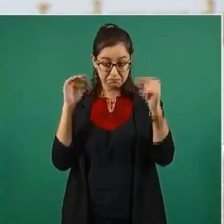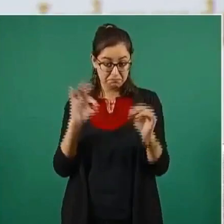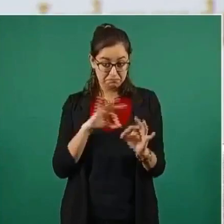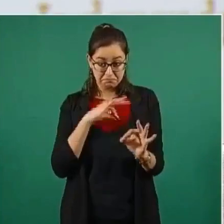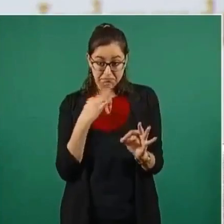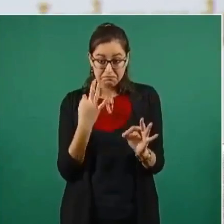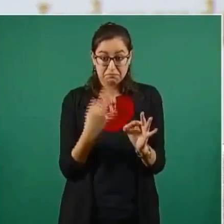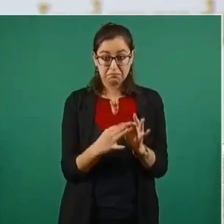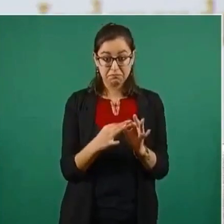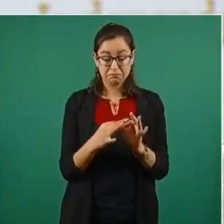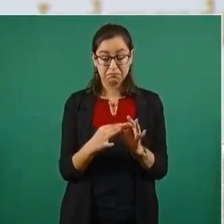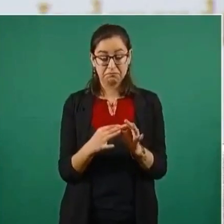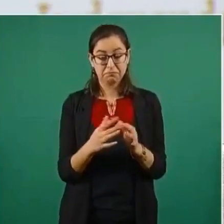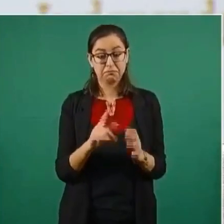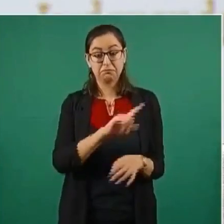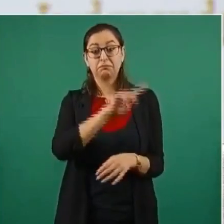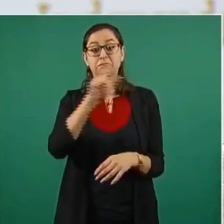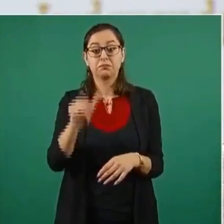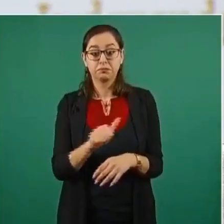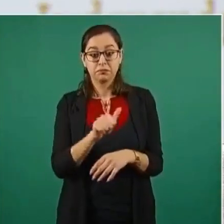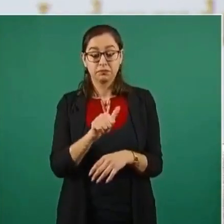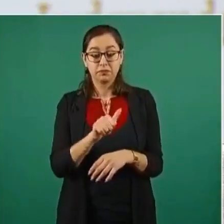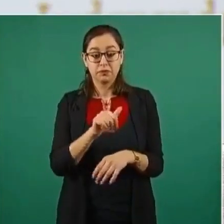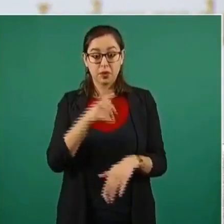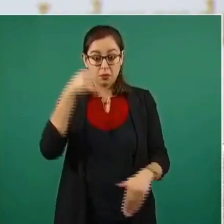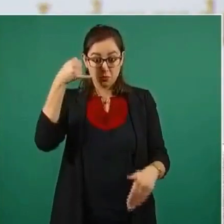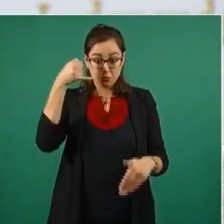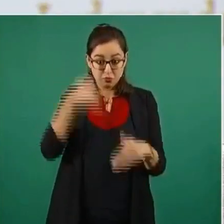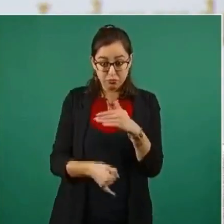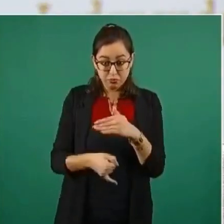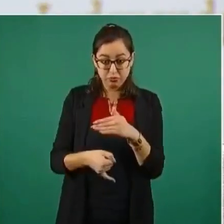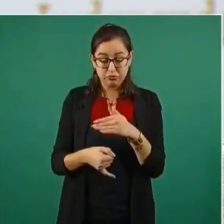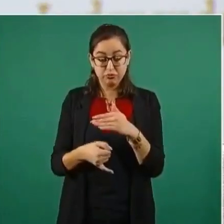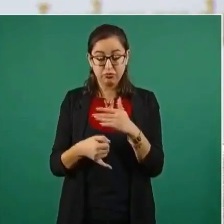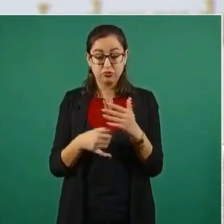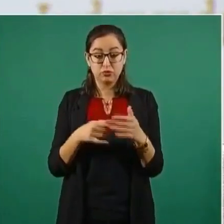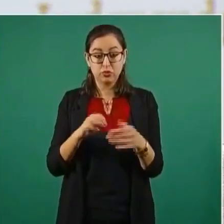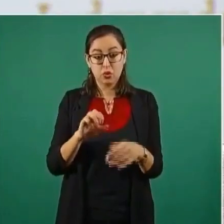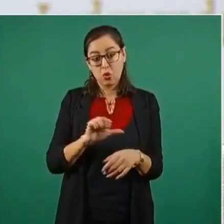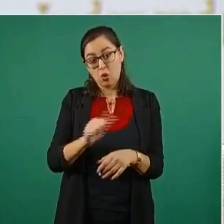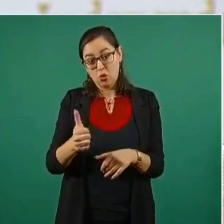pues yo pienso que el tronco común tiene que ser el humanismo,